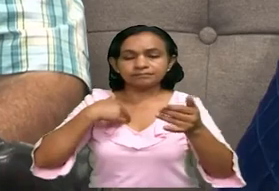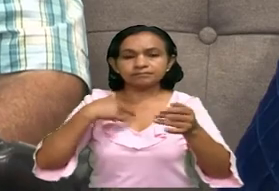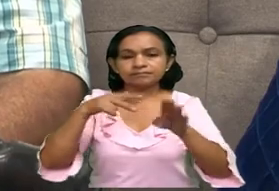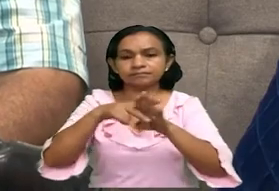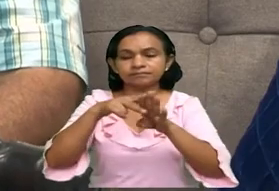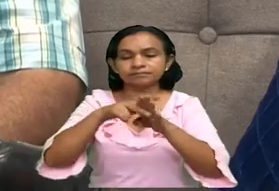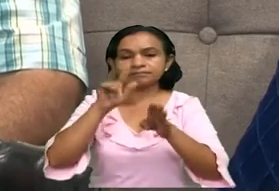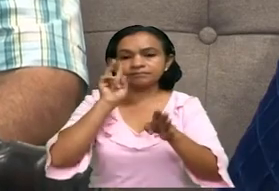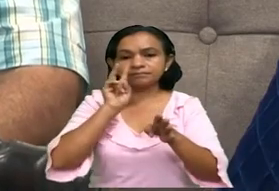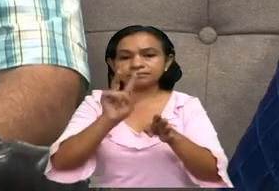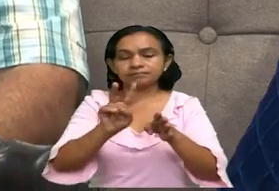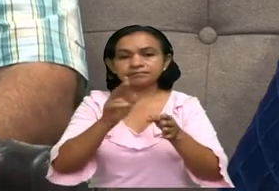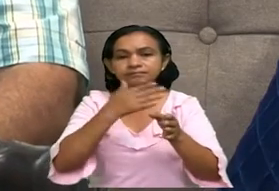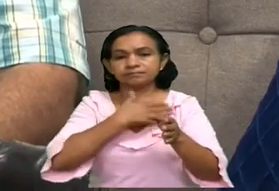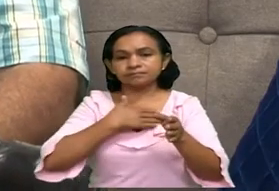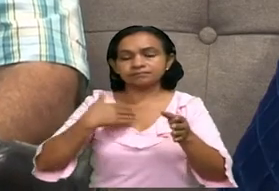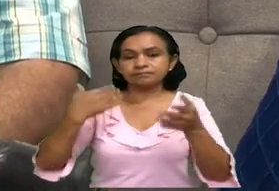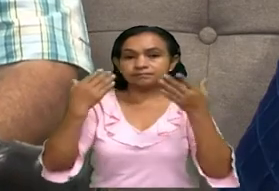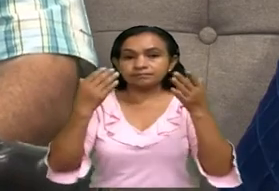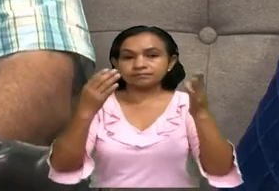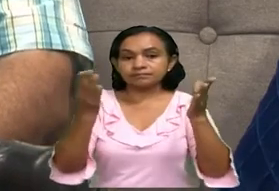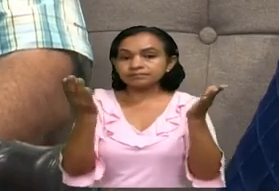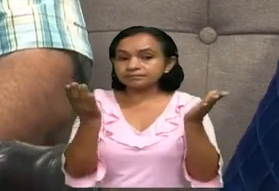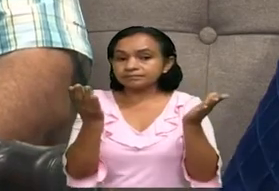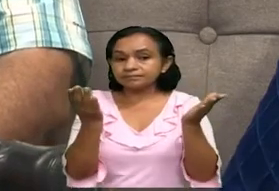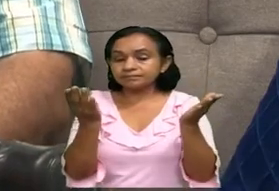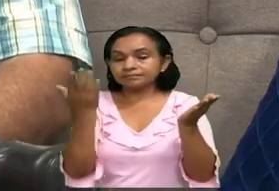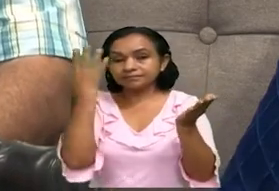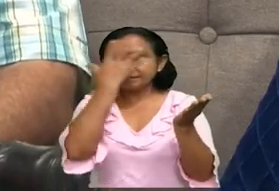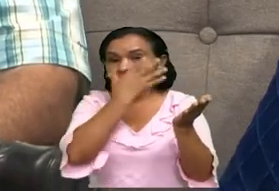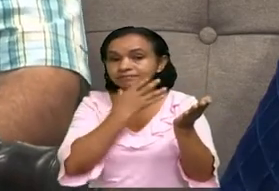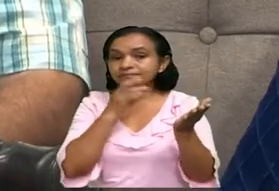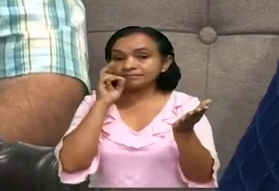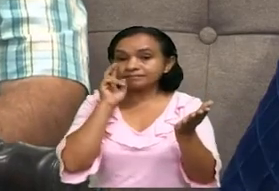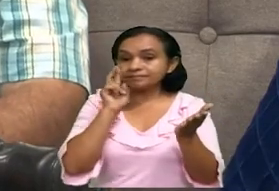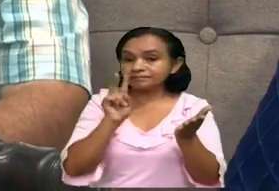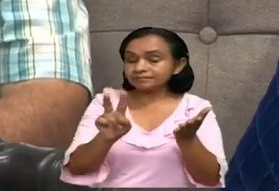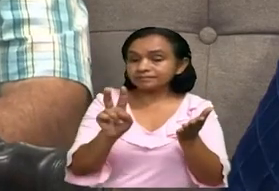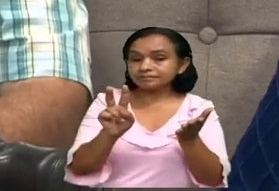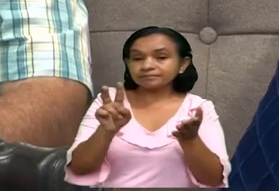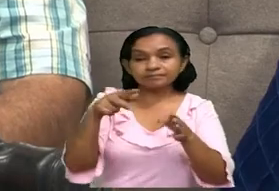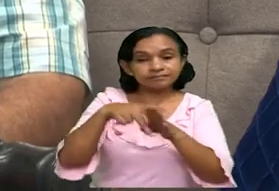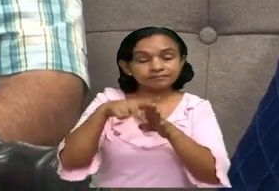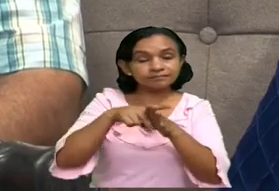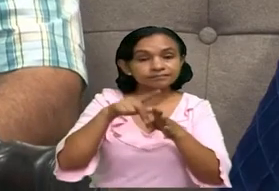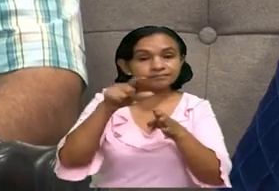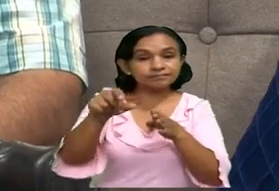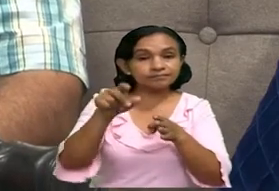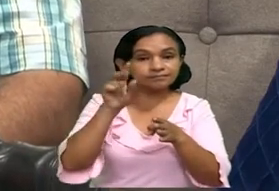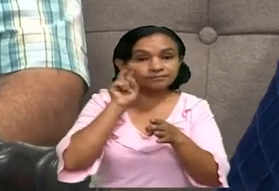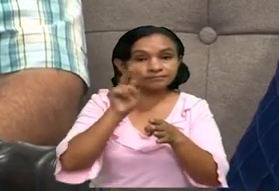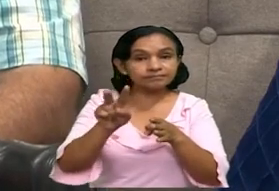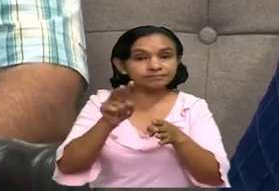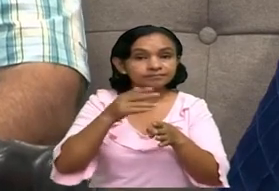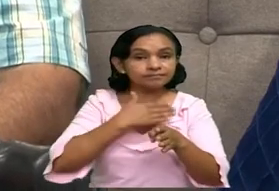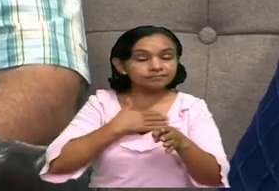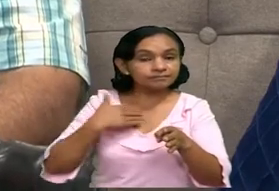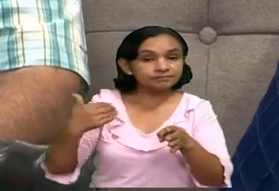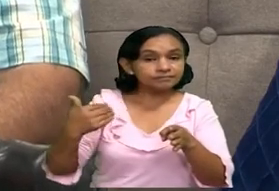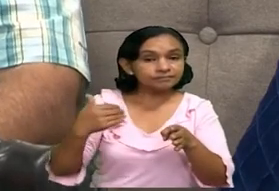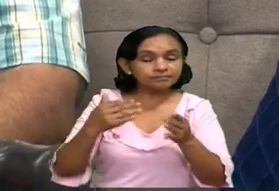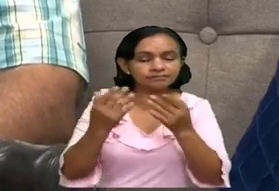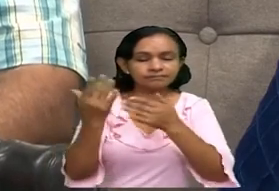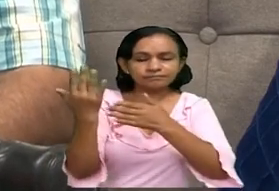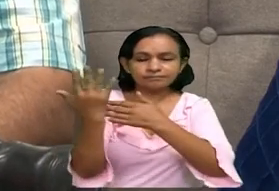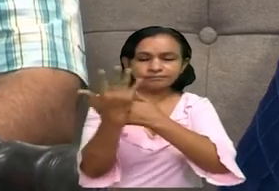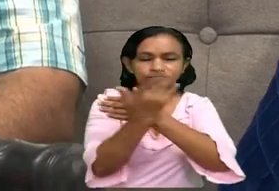que está produciendo mejores terneros. No hay nada más bonito para un ganadero que llegar a su finca y ver que está mejorando sus pastos. O